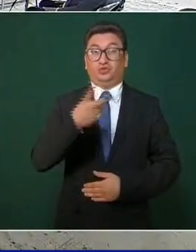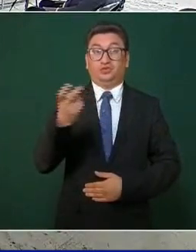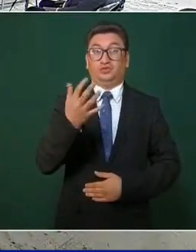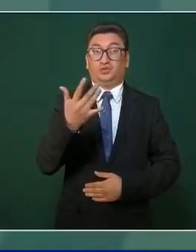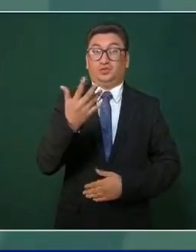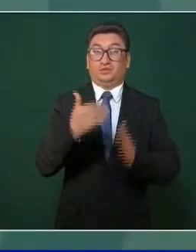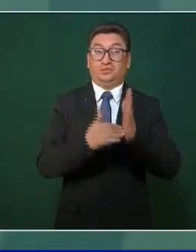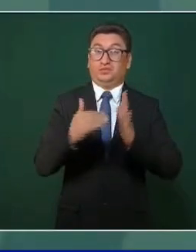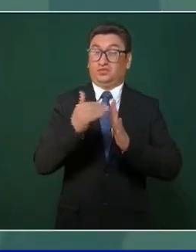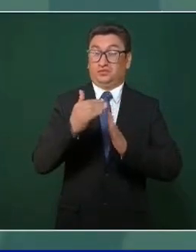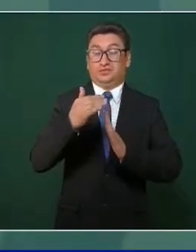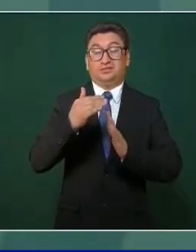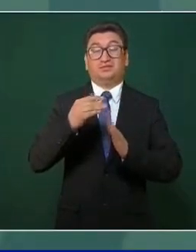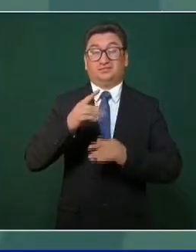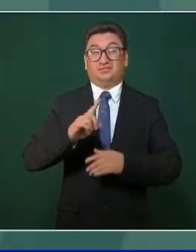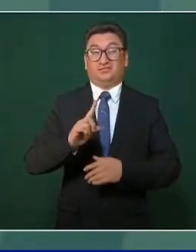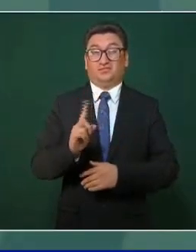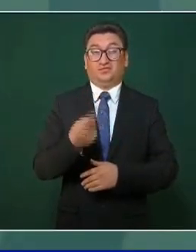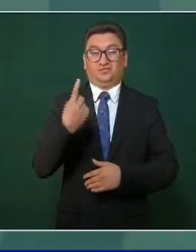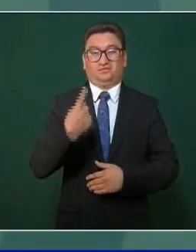$250 millones,